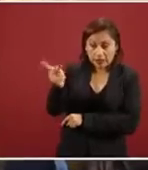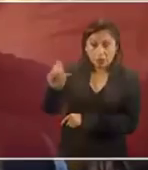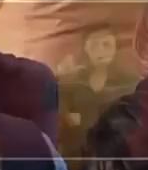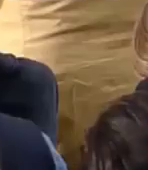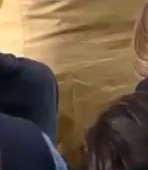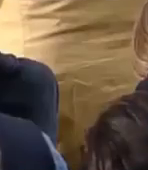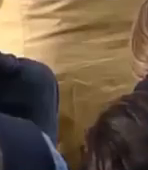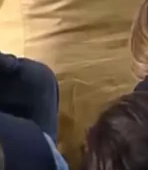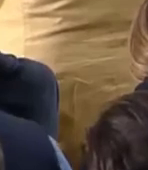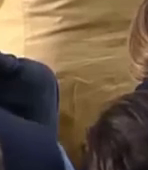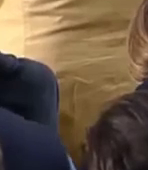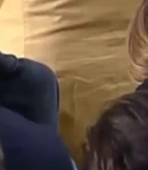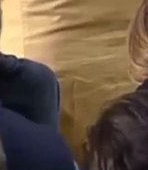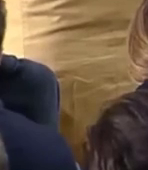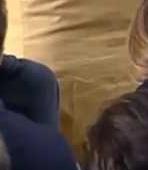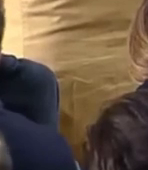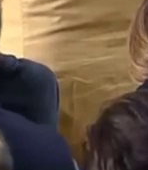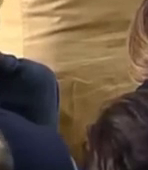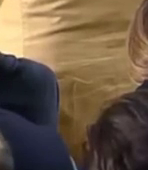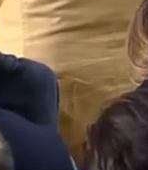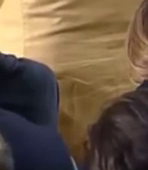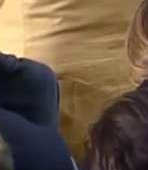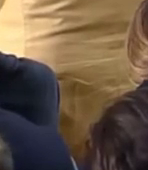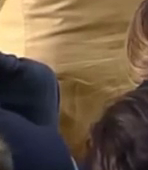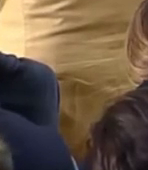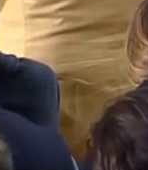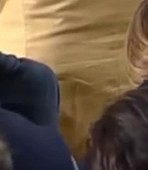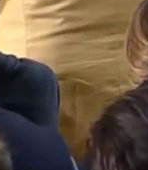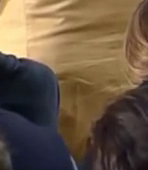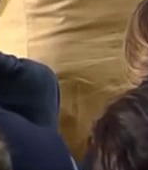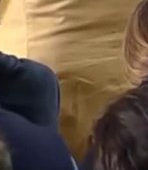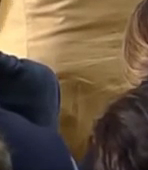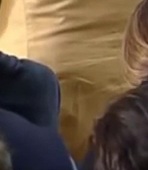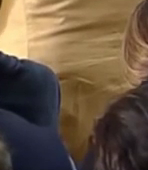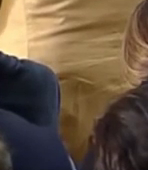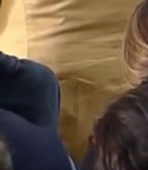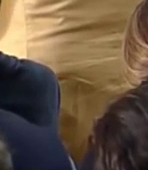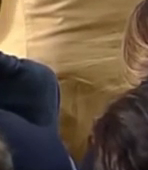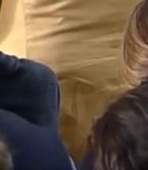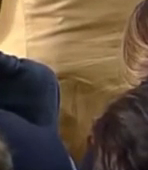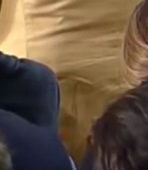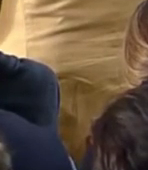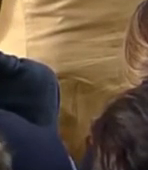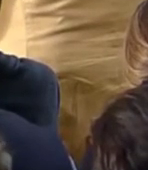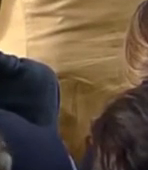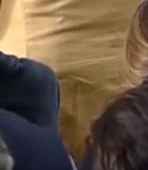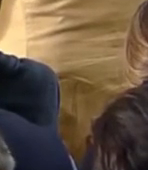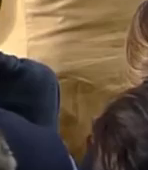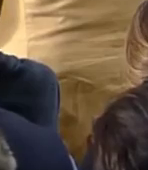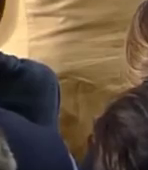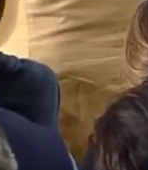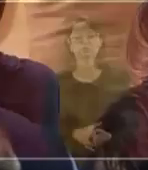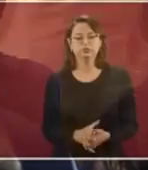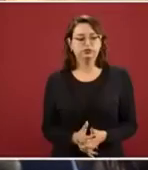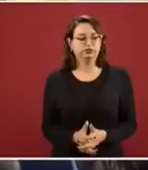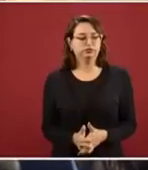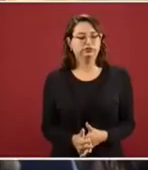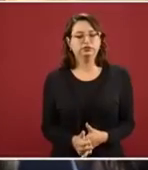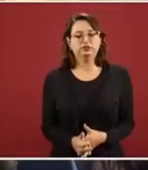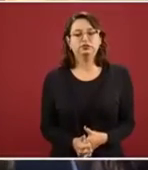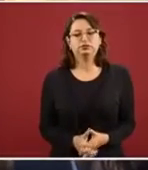para su defensa? Y en este espacio nos había prometido que hiciéramos una relación